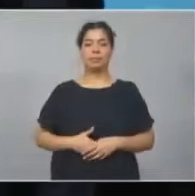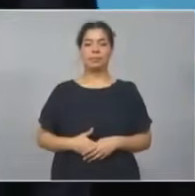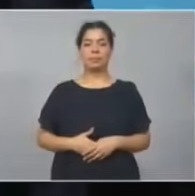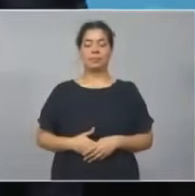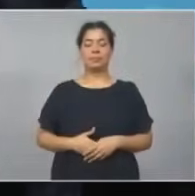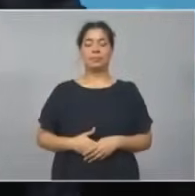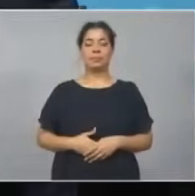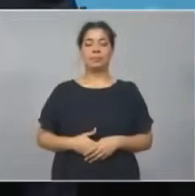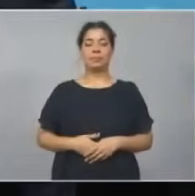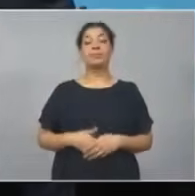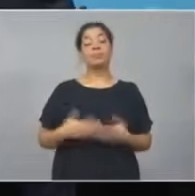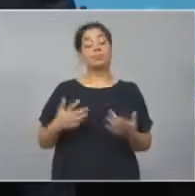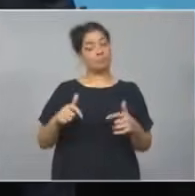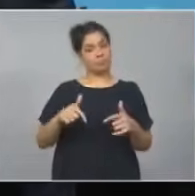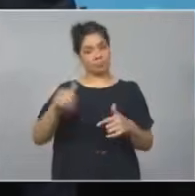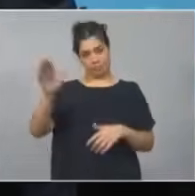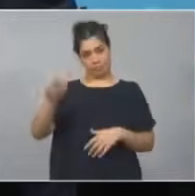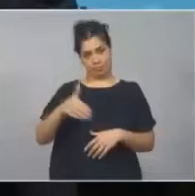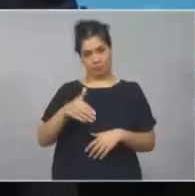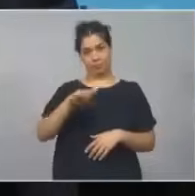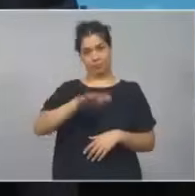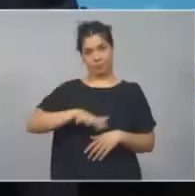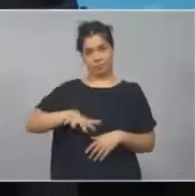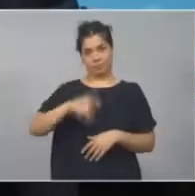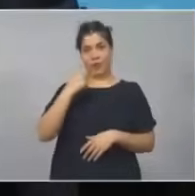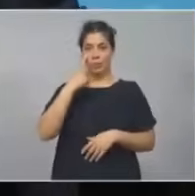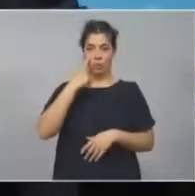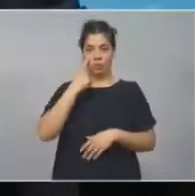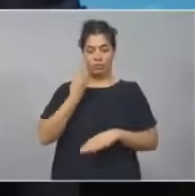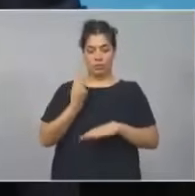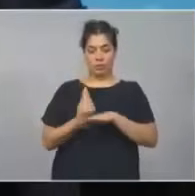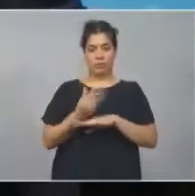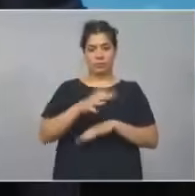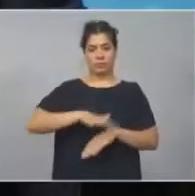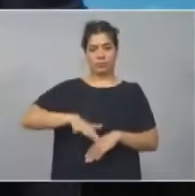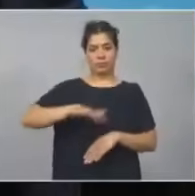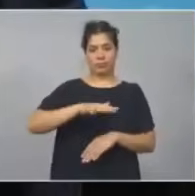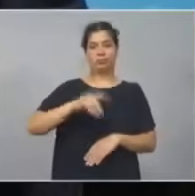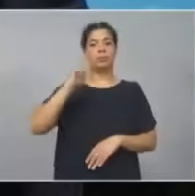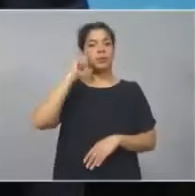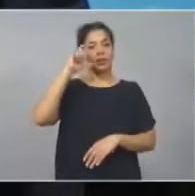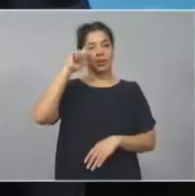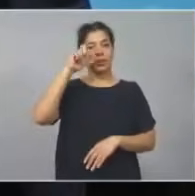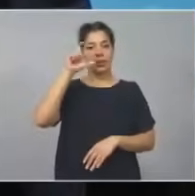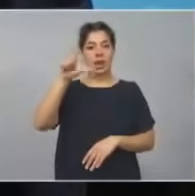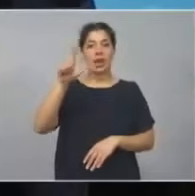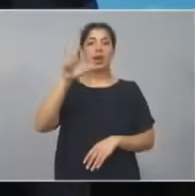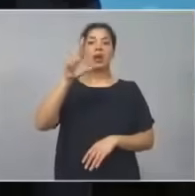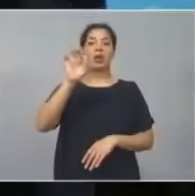Invitamos seguidamente al municipio de General Rodríguez, Mauro Santiago García.